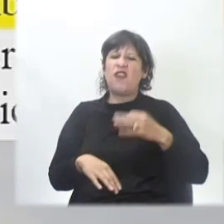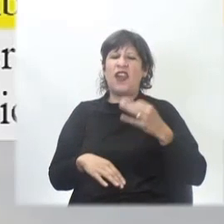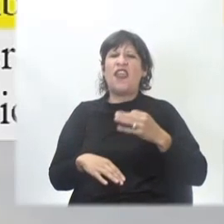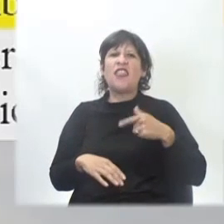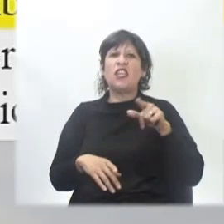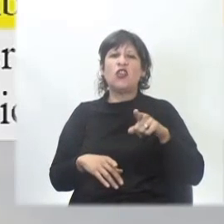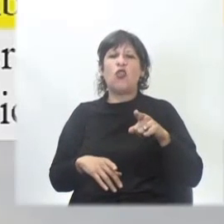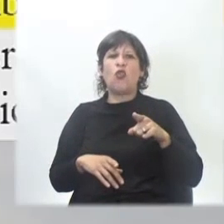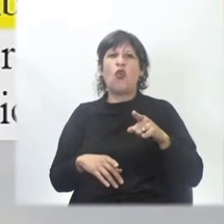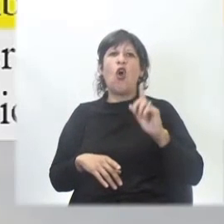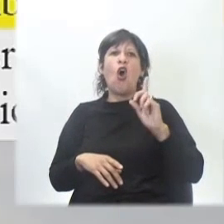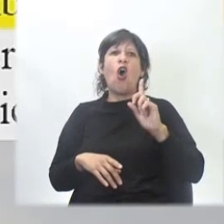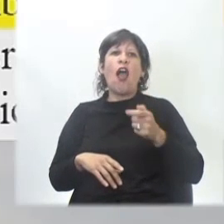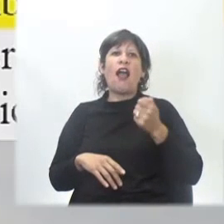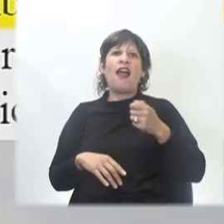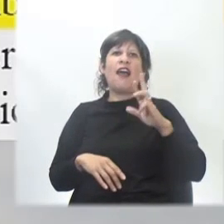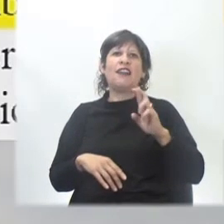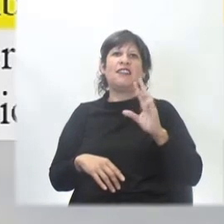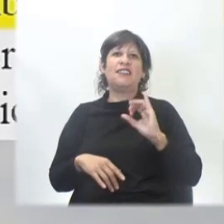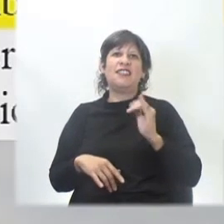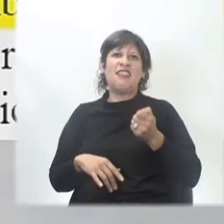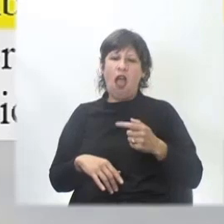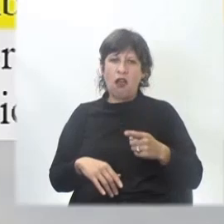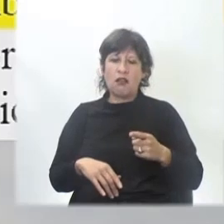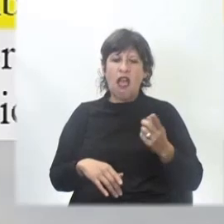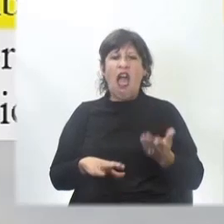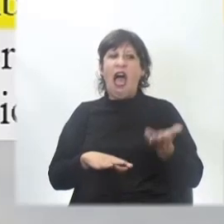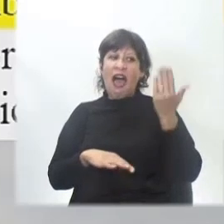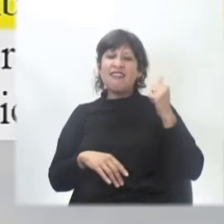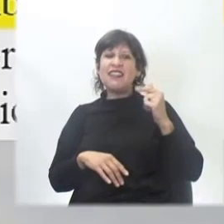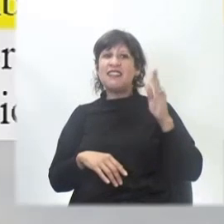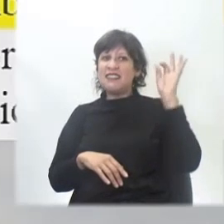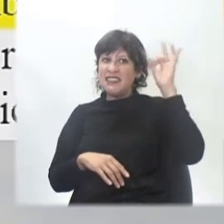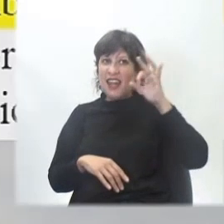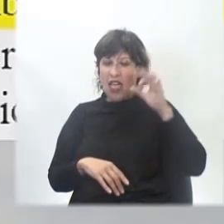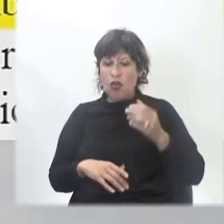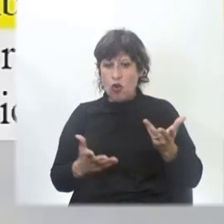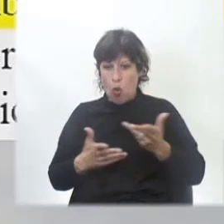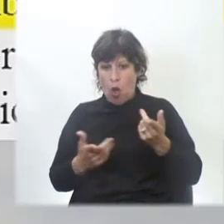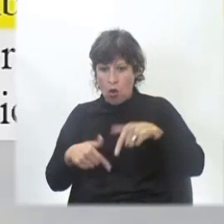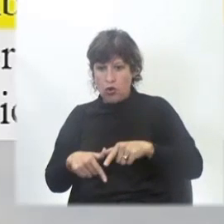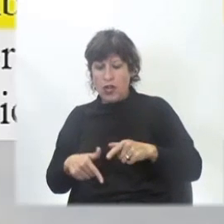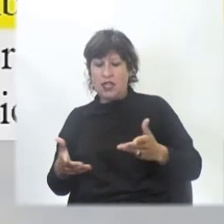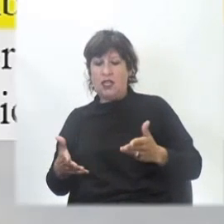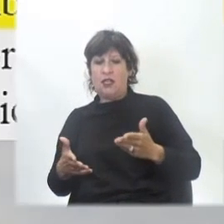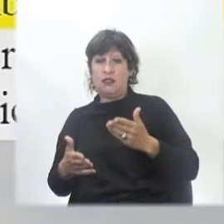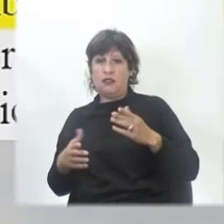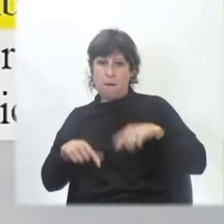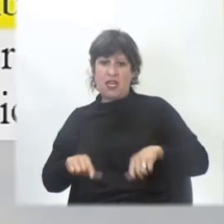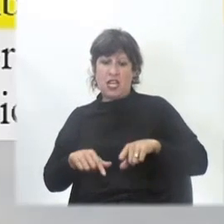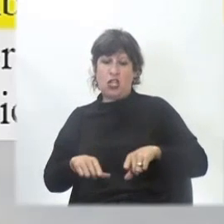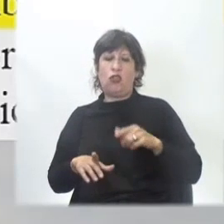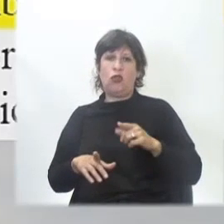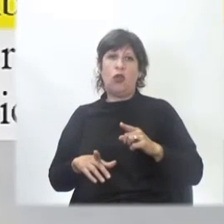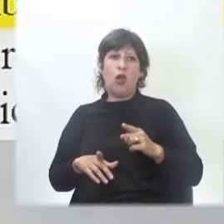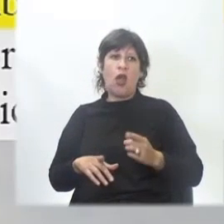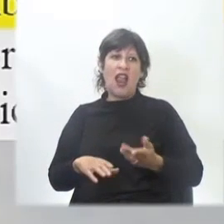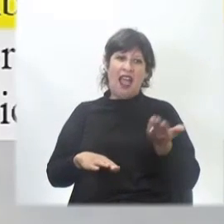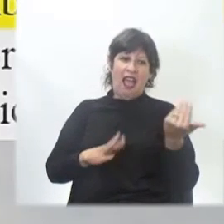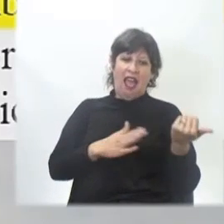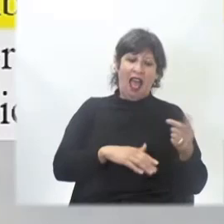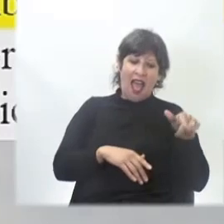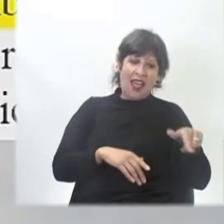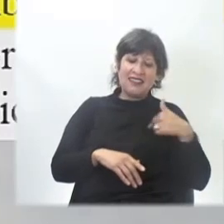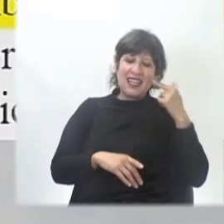señor presidente? ¿El que era senador o el que es actual ministro? El que criticaba compras que